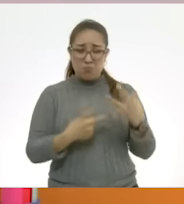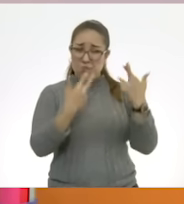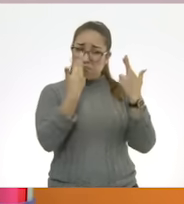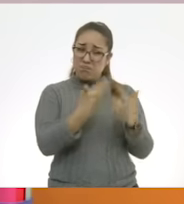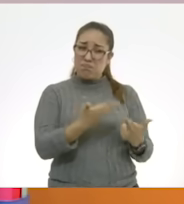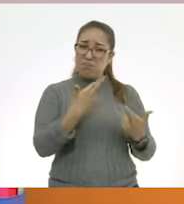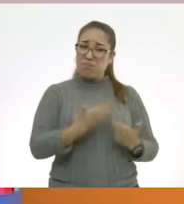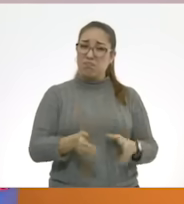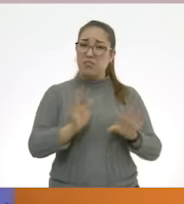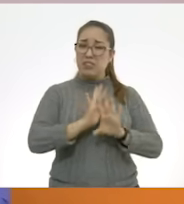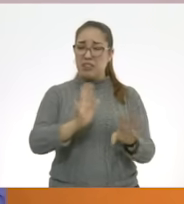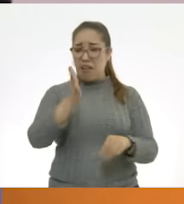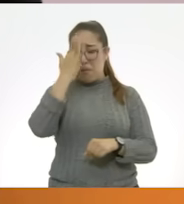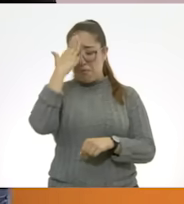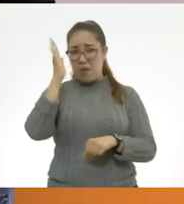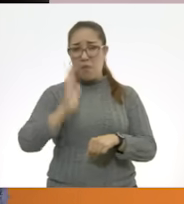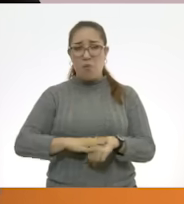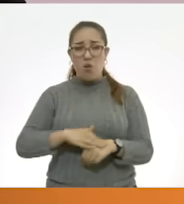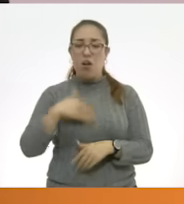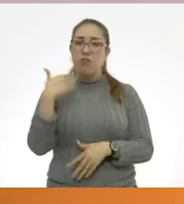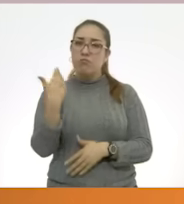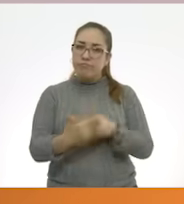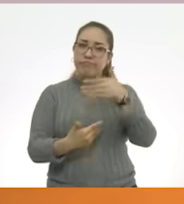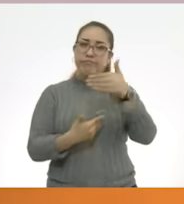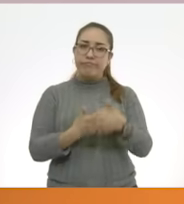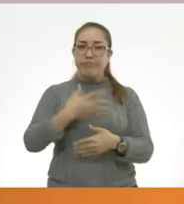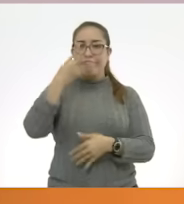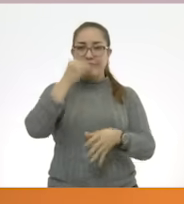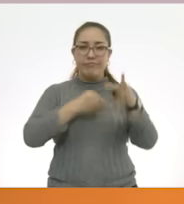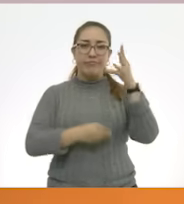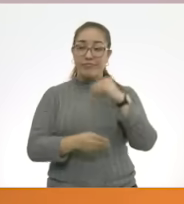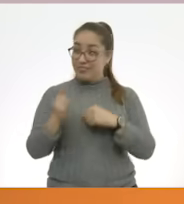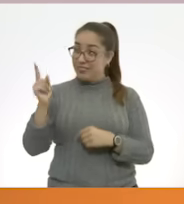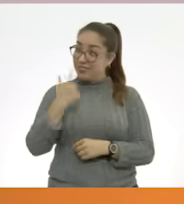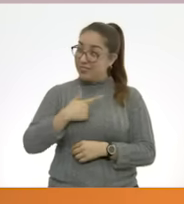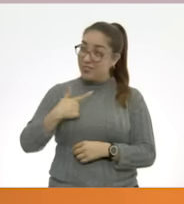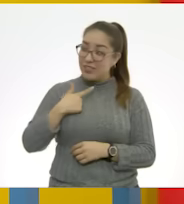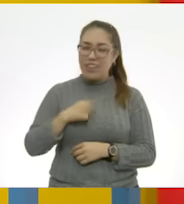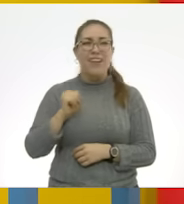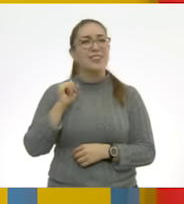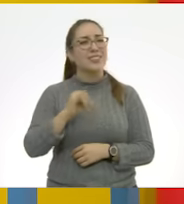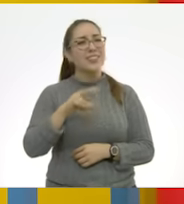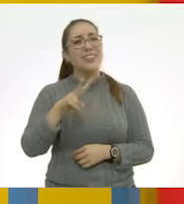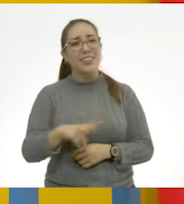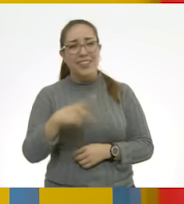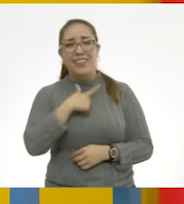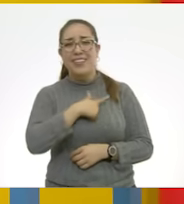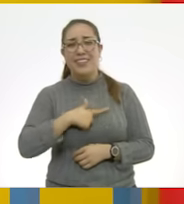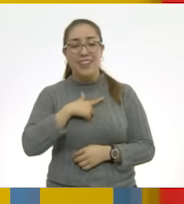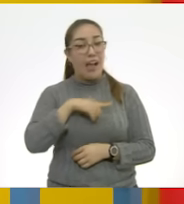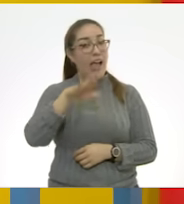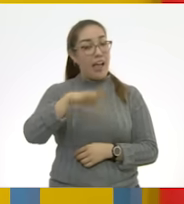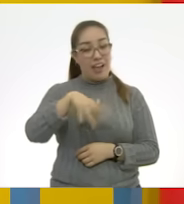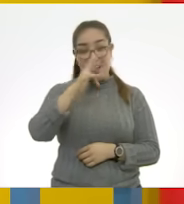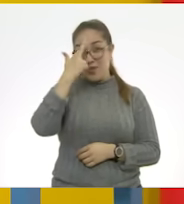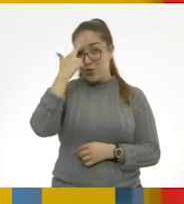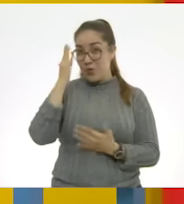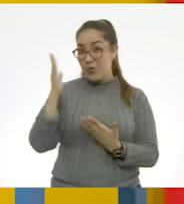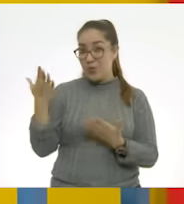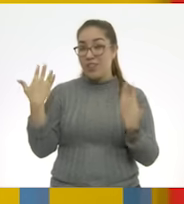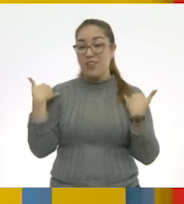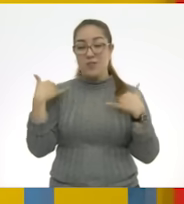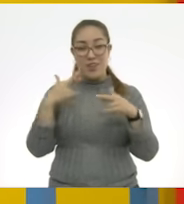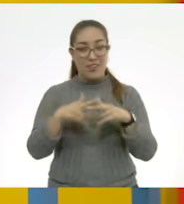muchas tablas y muchas estrategias de aprendérnoslas poco a poco. ¿Te han gustado? Me han gustado mucho. Y recuerden que, como nos dijo el profe